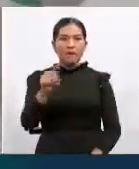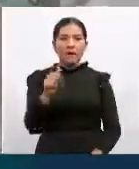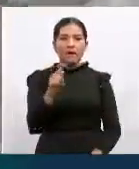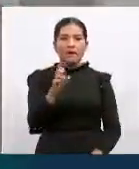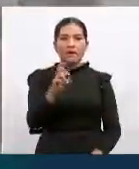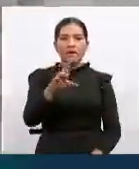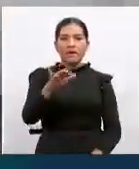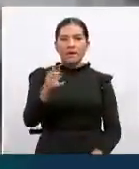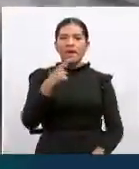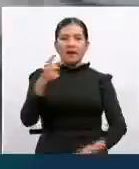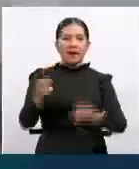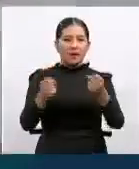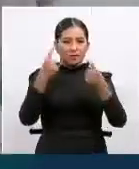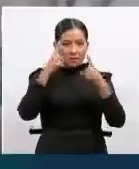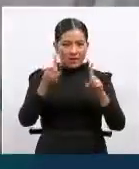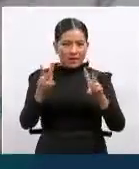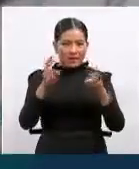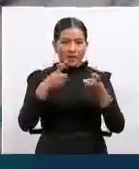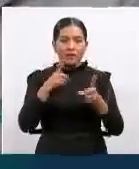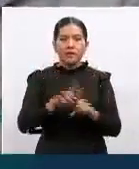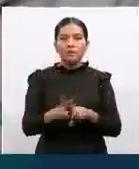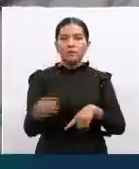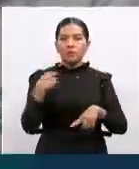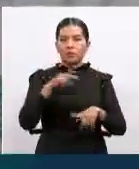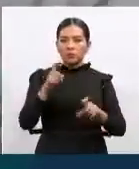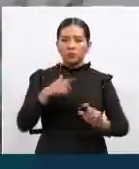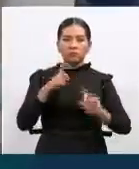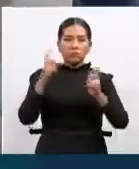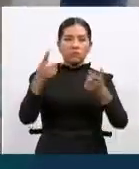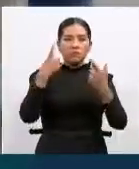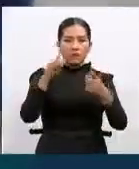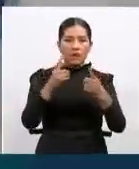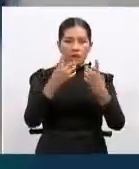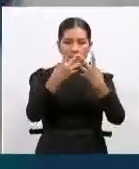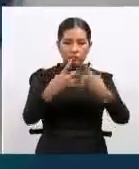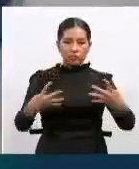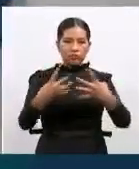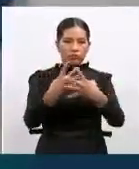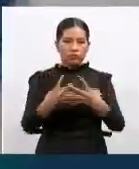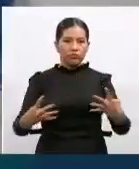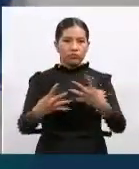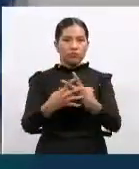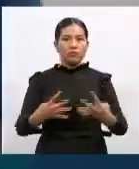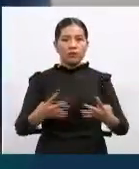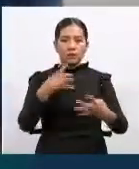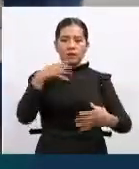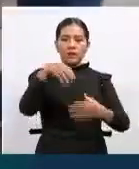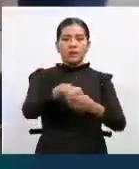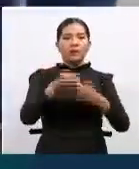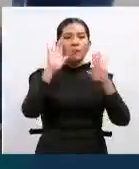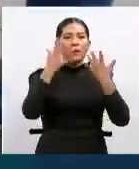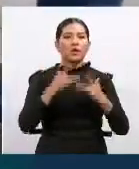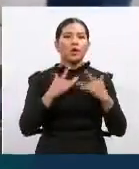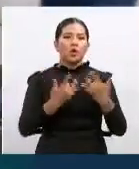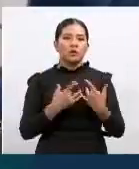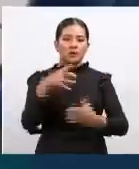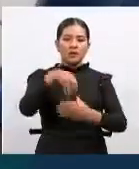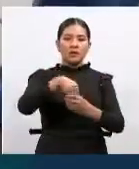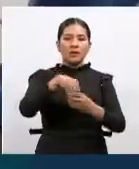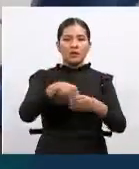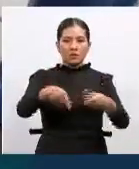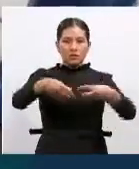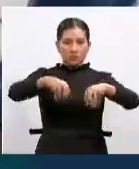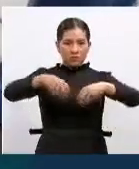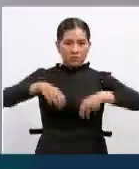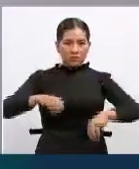convenio de que puede ampliarse para lo que es la entrega de celdas. Las celdas son el corazón de las baterías. Poco a poco estamos aprendiendo mucho más en